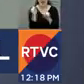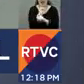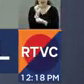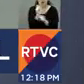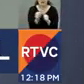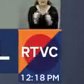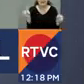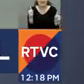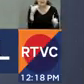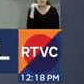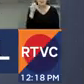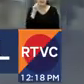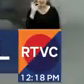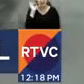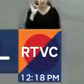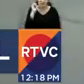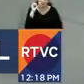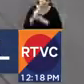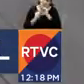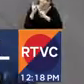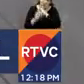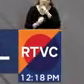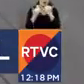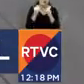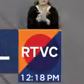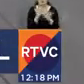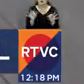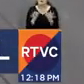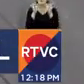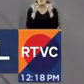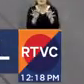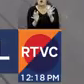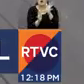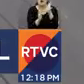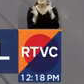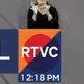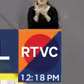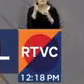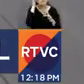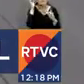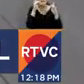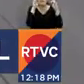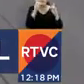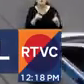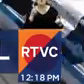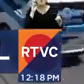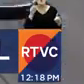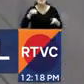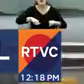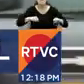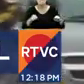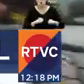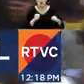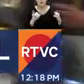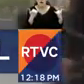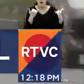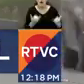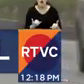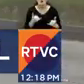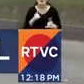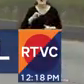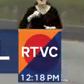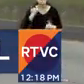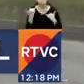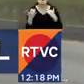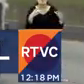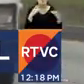sido realizado en años anteriores. El distrito confirmó que la decisión se tomó porque la capital se encuentra en el 4º pico de la